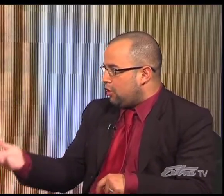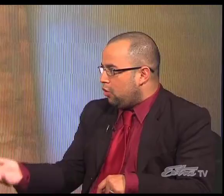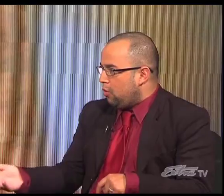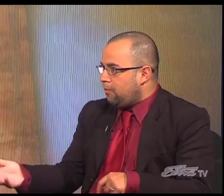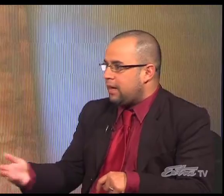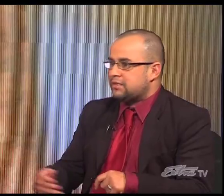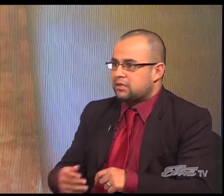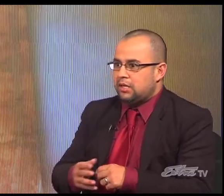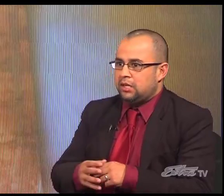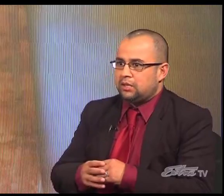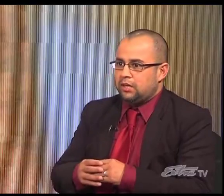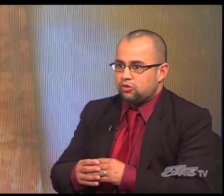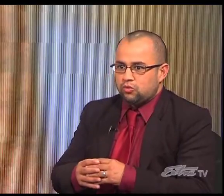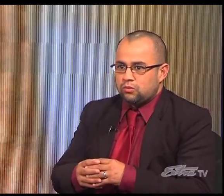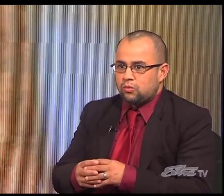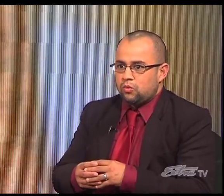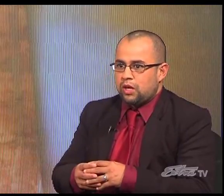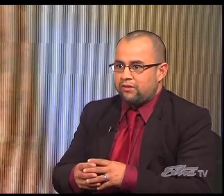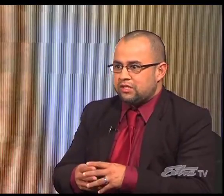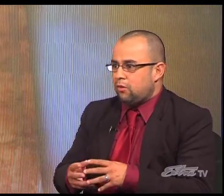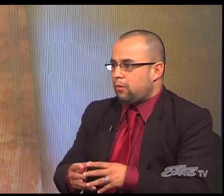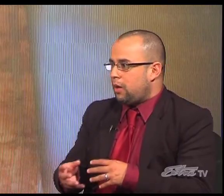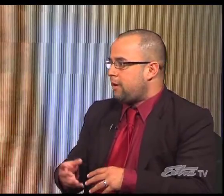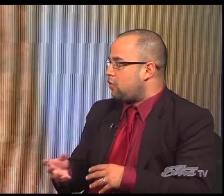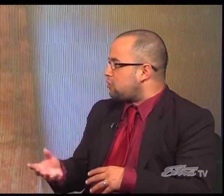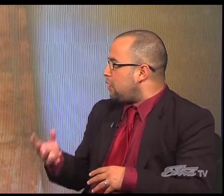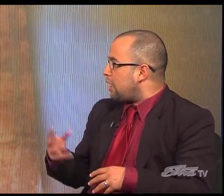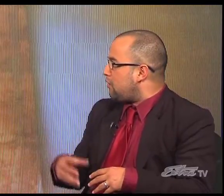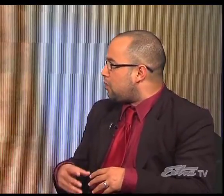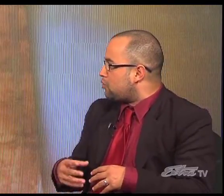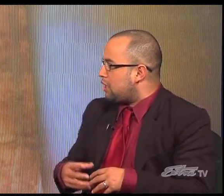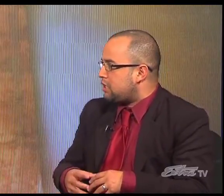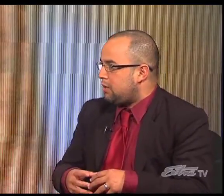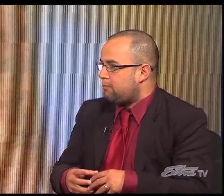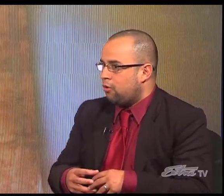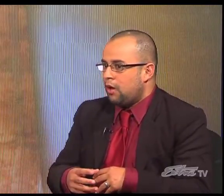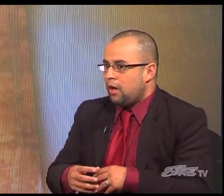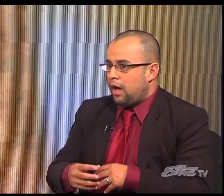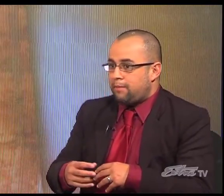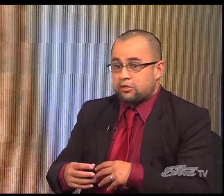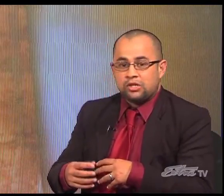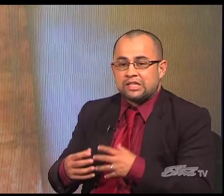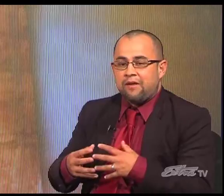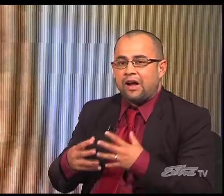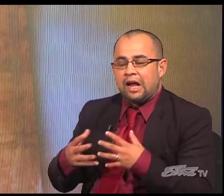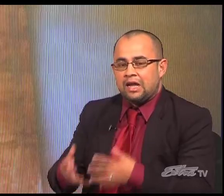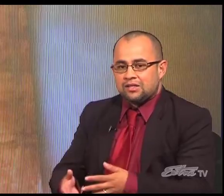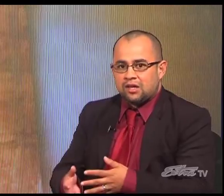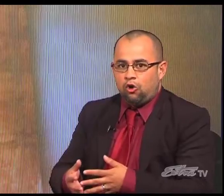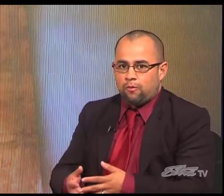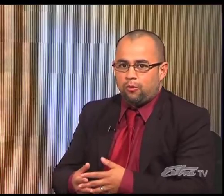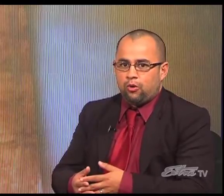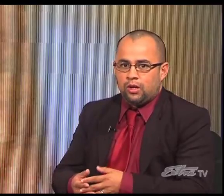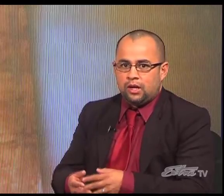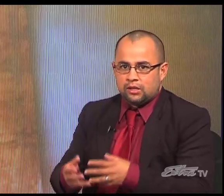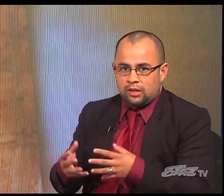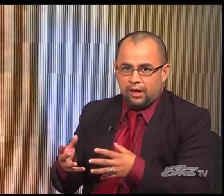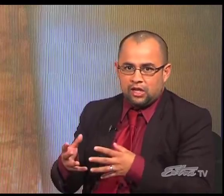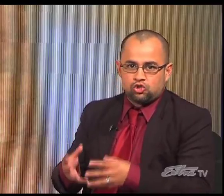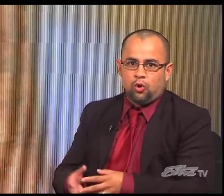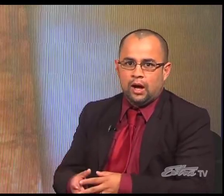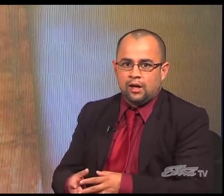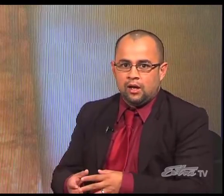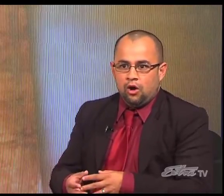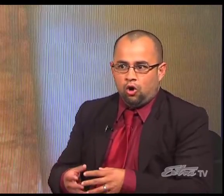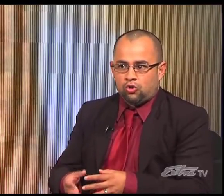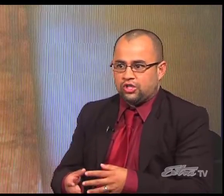Y como dijo Max, tenemos un gravísimo problema con esto de la carrera contra el tiempo. Hay personas que banalizan hoy por hoy el tema